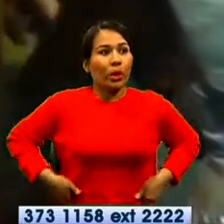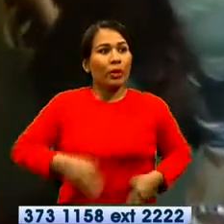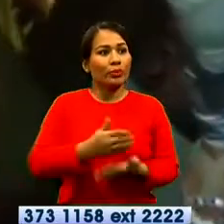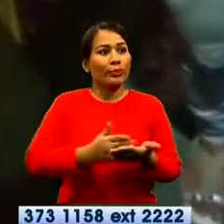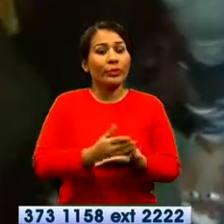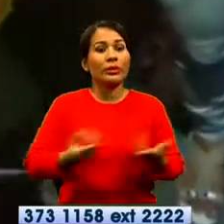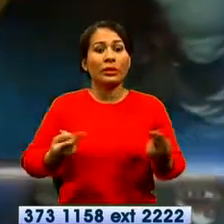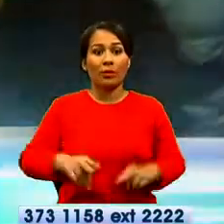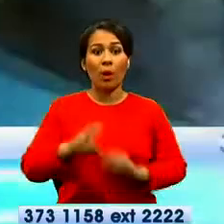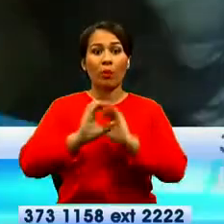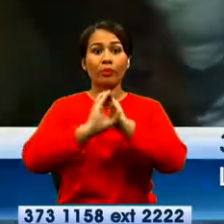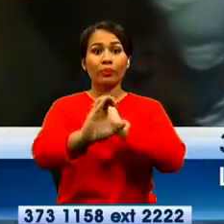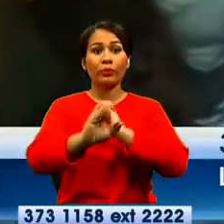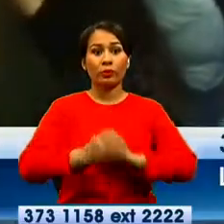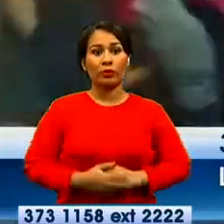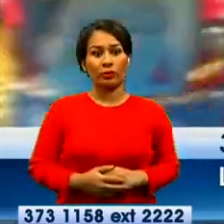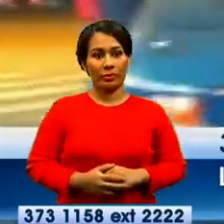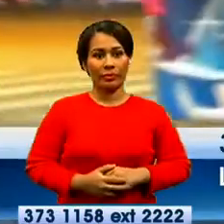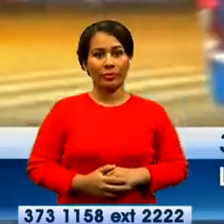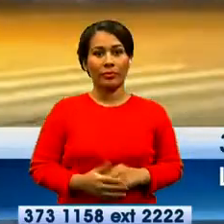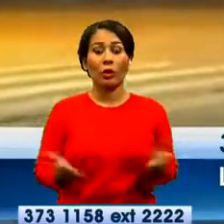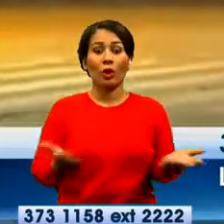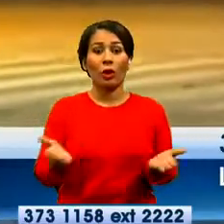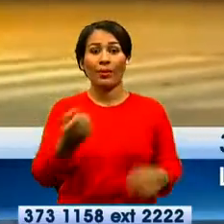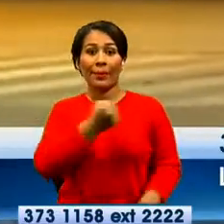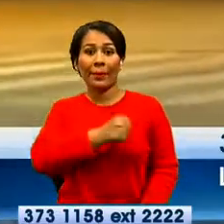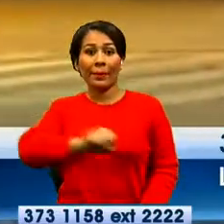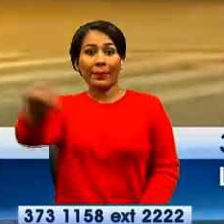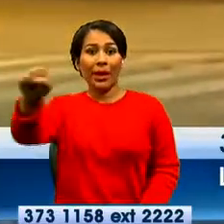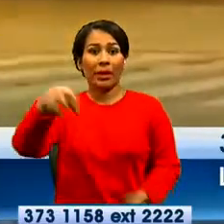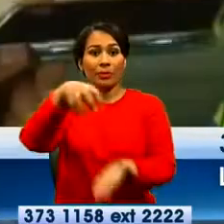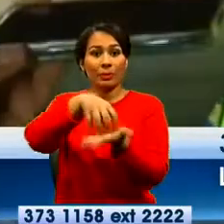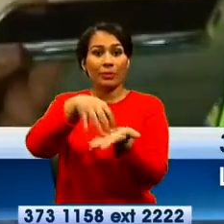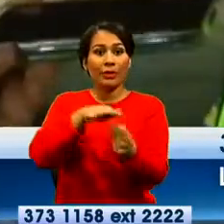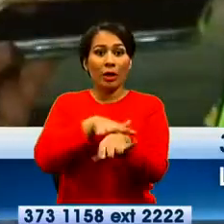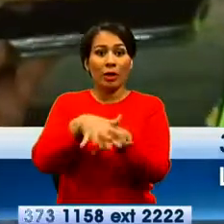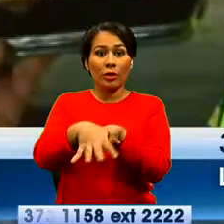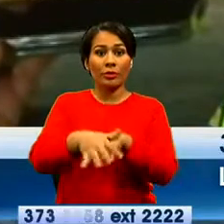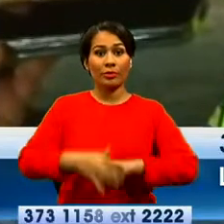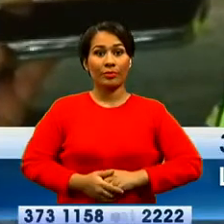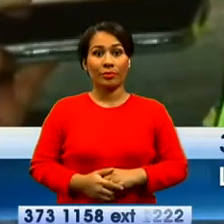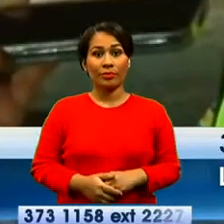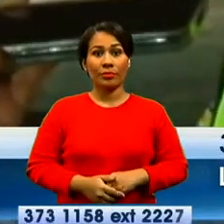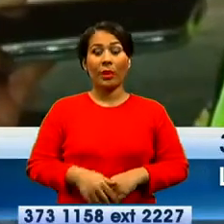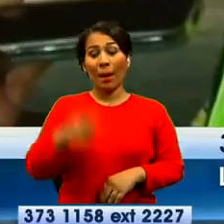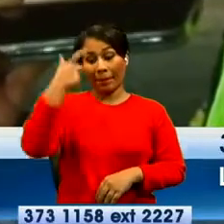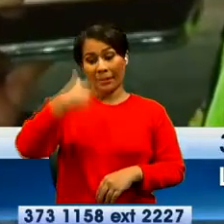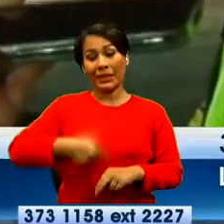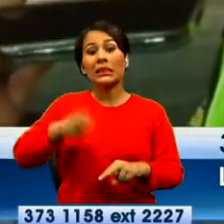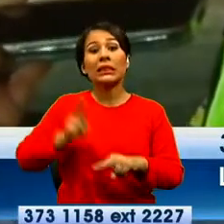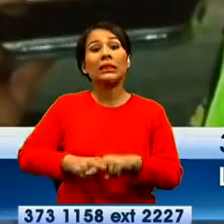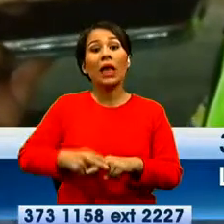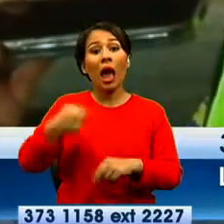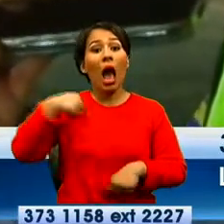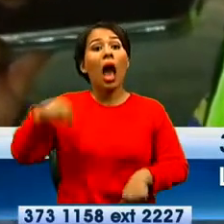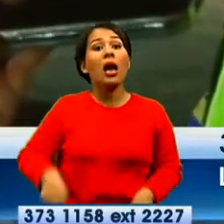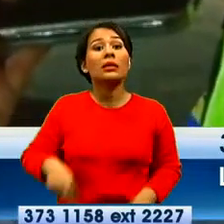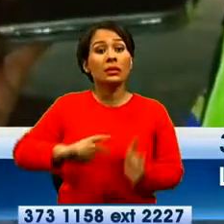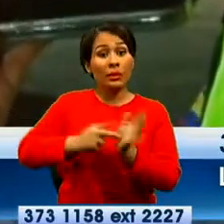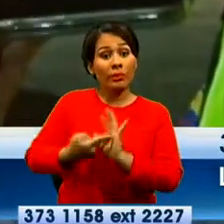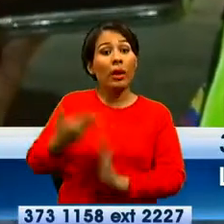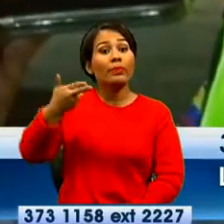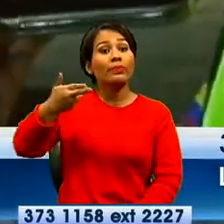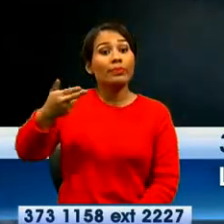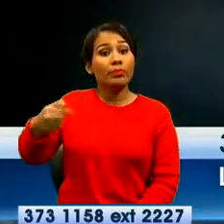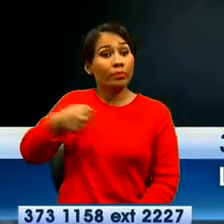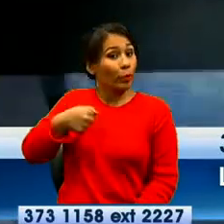rutinario a un bus interprovincial que se desplazaba hacia la provincia de Los Ríos. Si ellos iban sentados ahí, entonces significa que ese armamento era